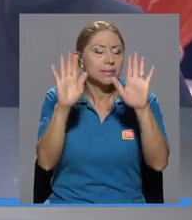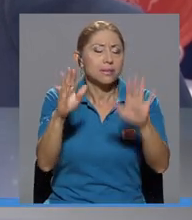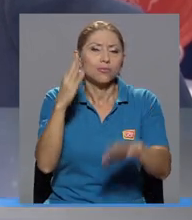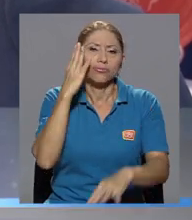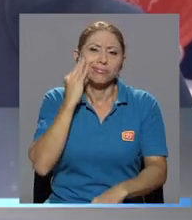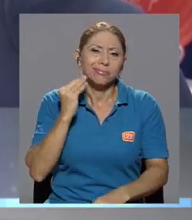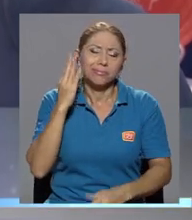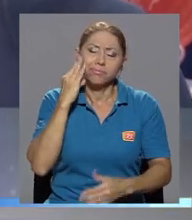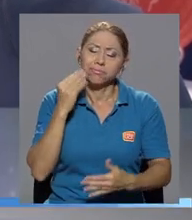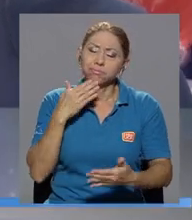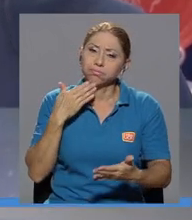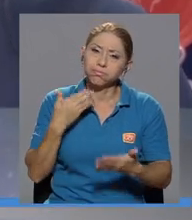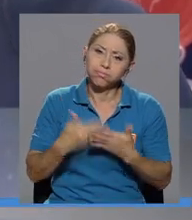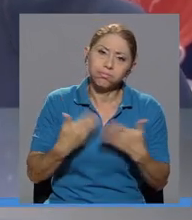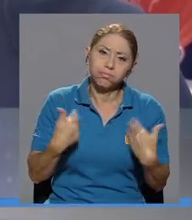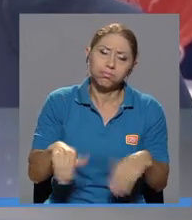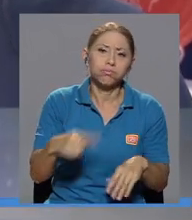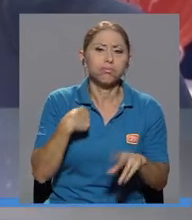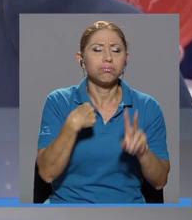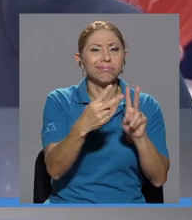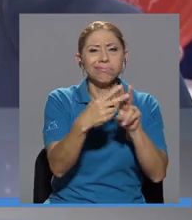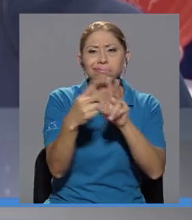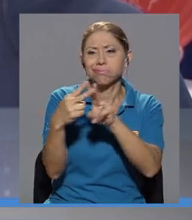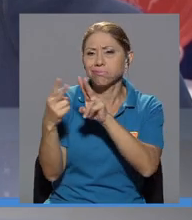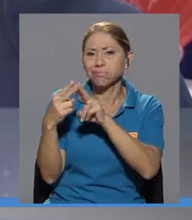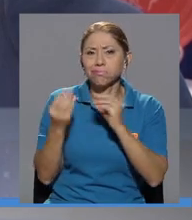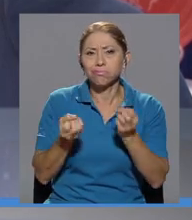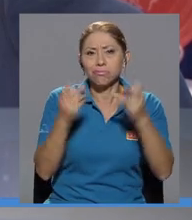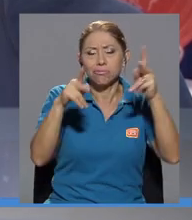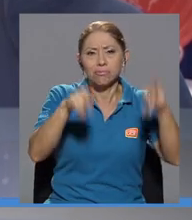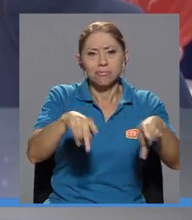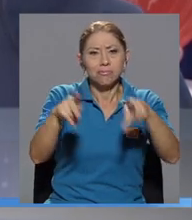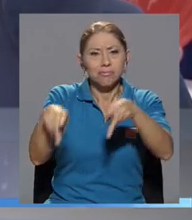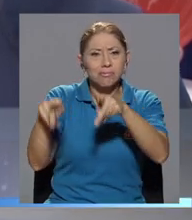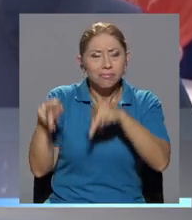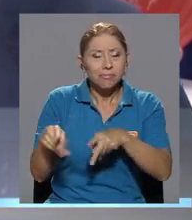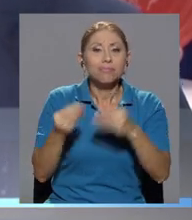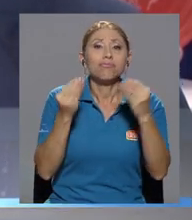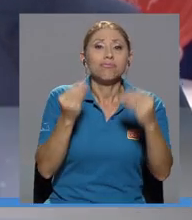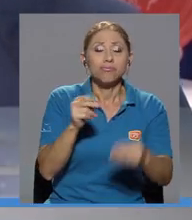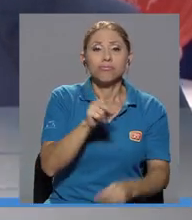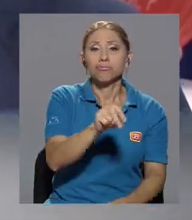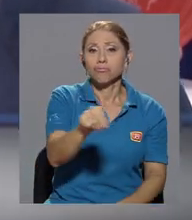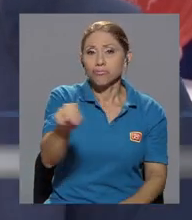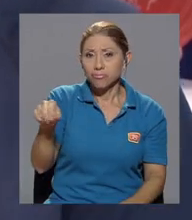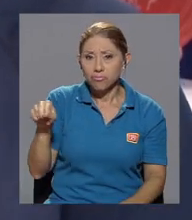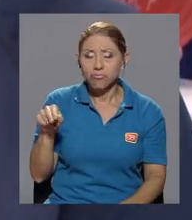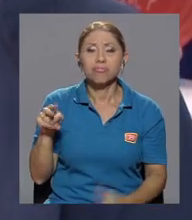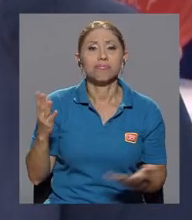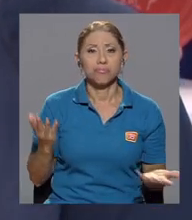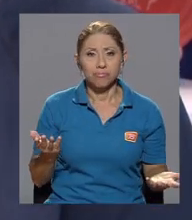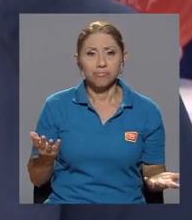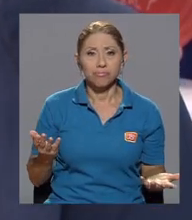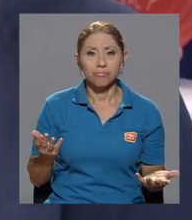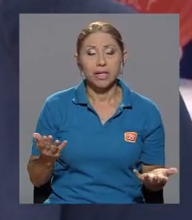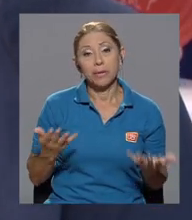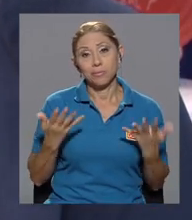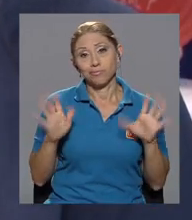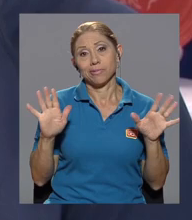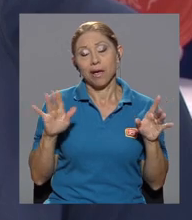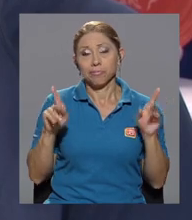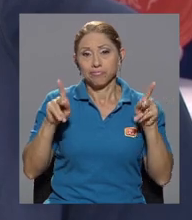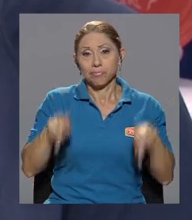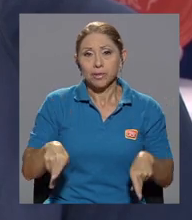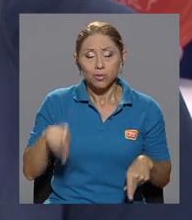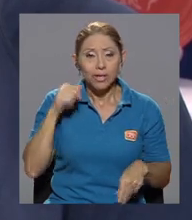buena porque conoce uno mucha gente, muchos compañeros, aparte de que ya por ser personas